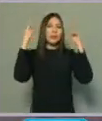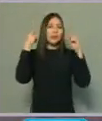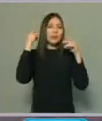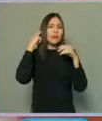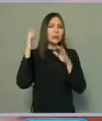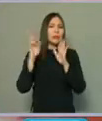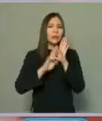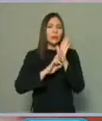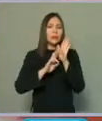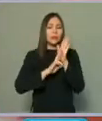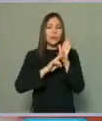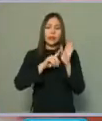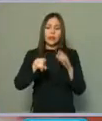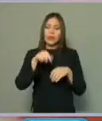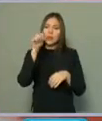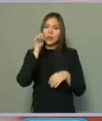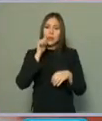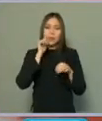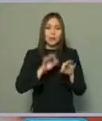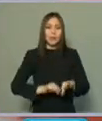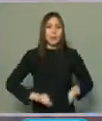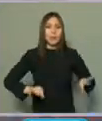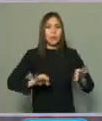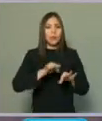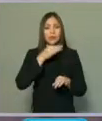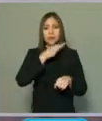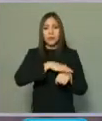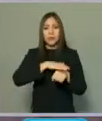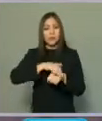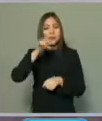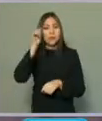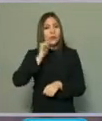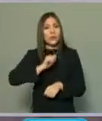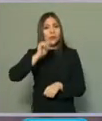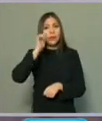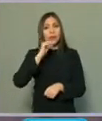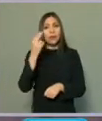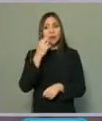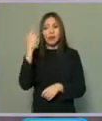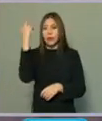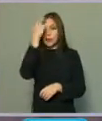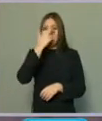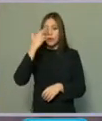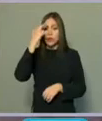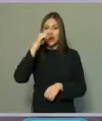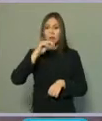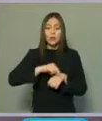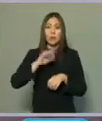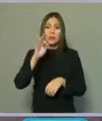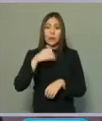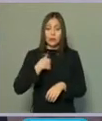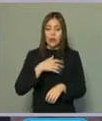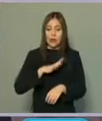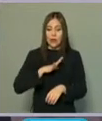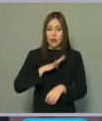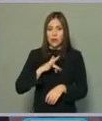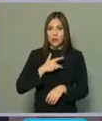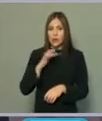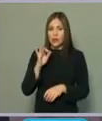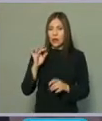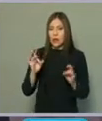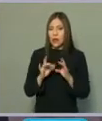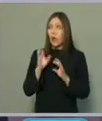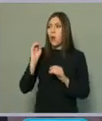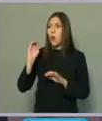Lo importante, como siempre, y como lo hemos platicado para todos los padecimientos, voy a checarme, ¿no? Tengo factores de riesgo, incluso